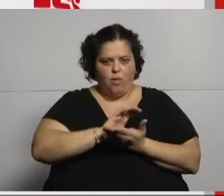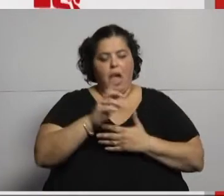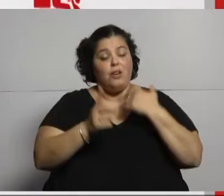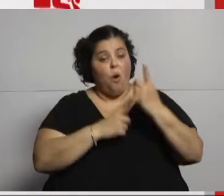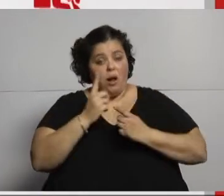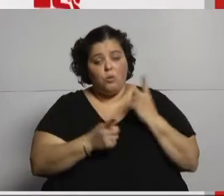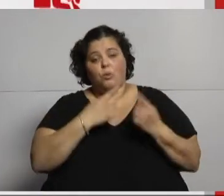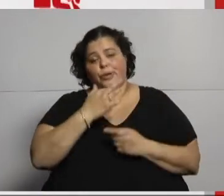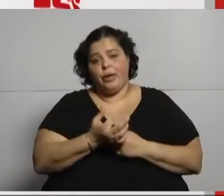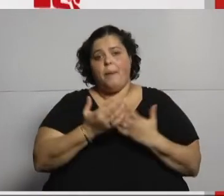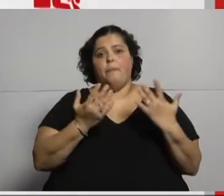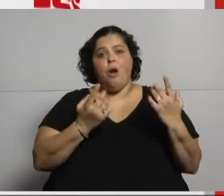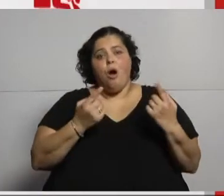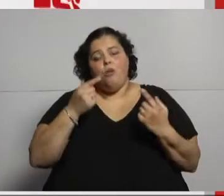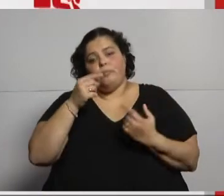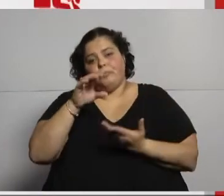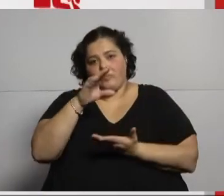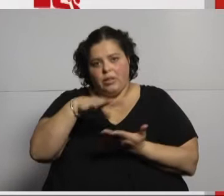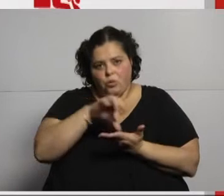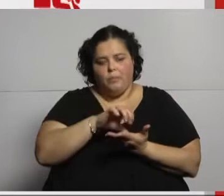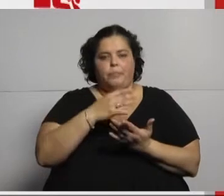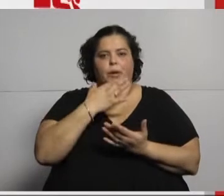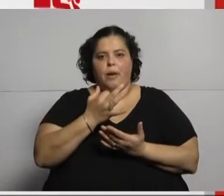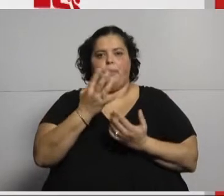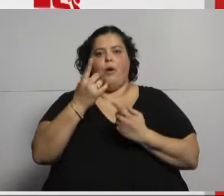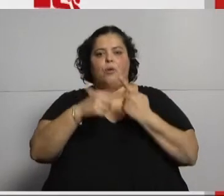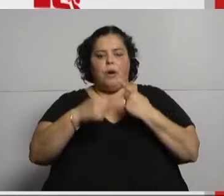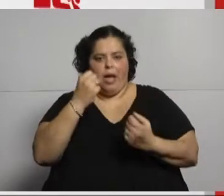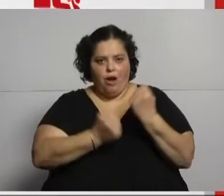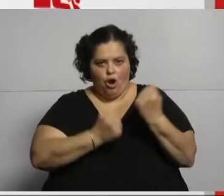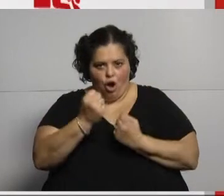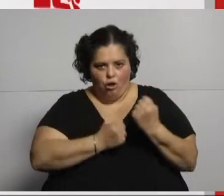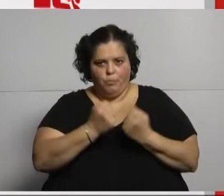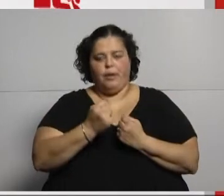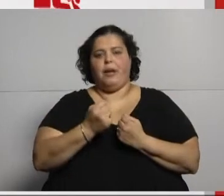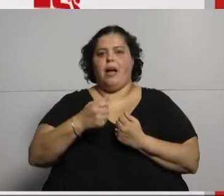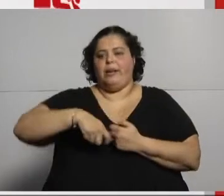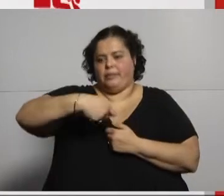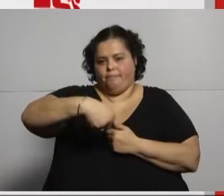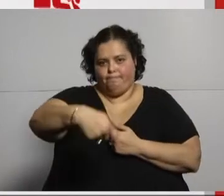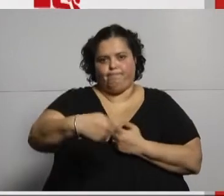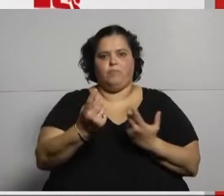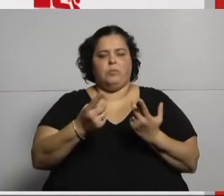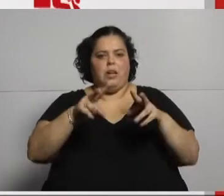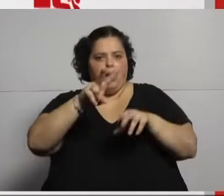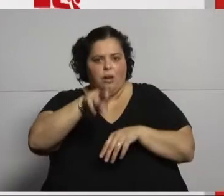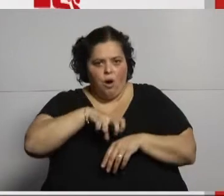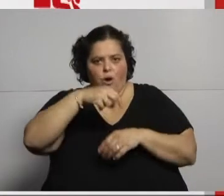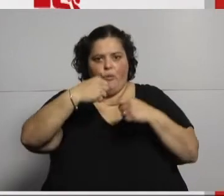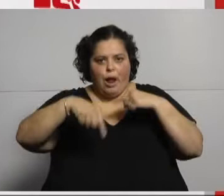actividades económicas, los servicios de gestión territorial que van por catastro y aprobación de planos, por